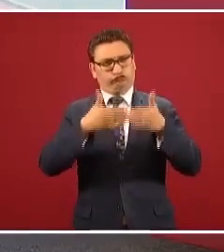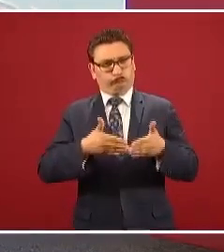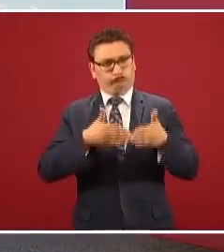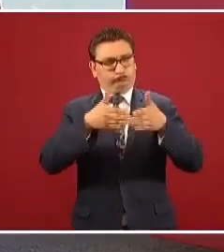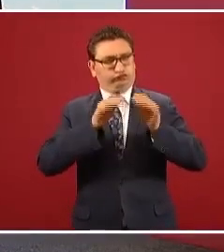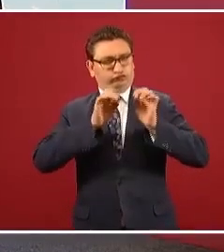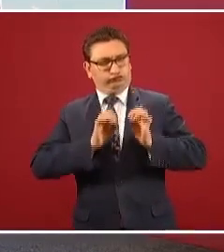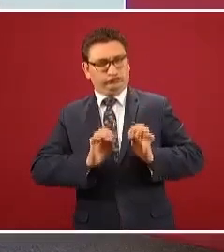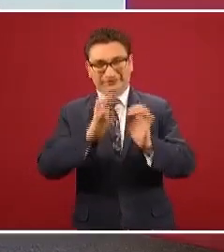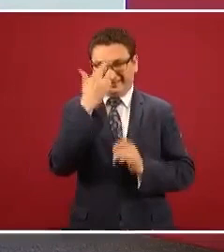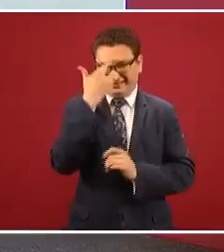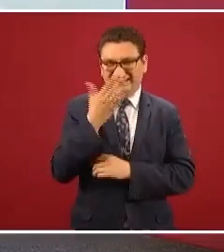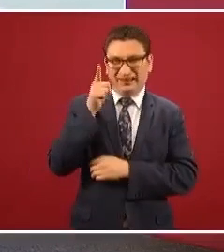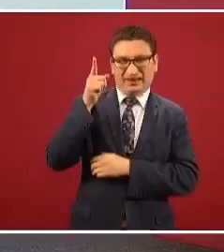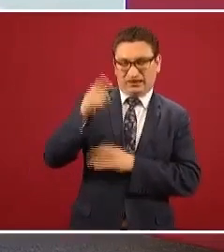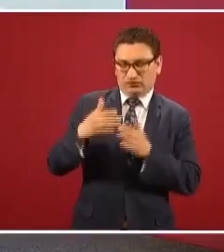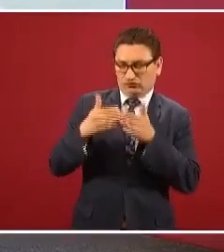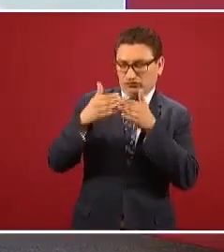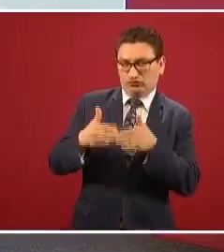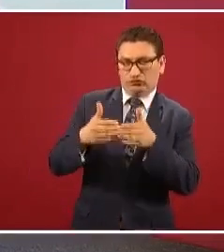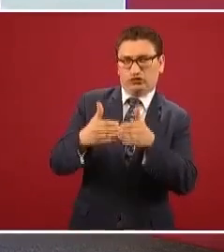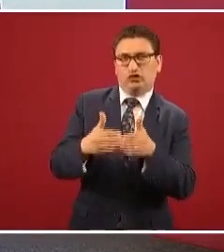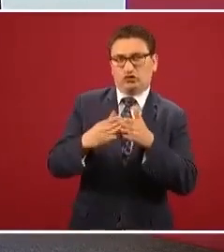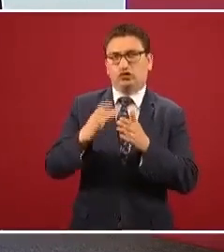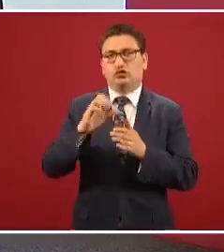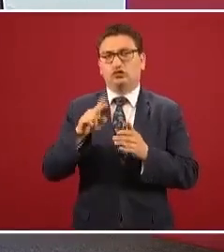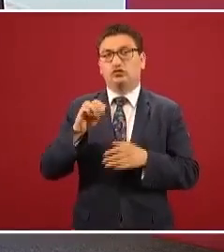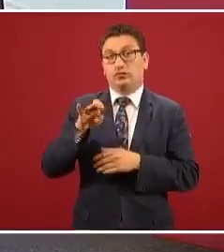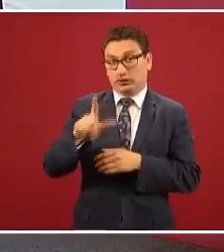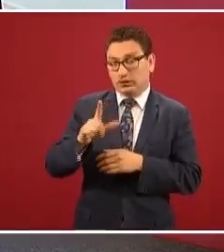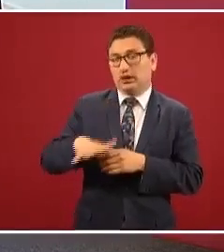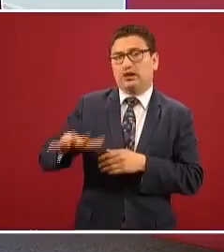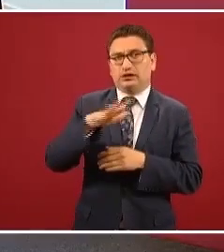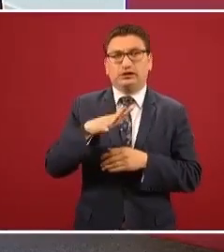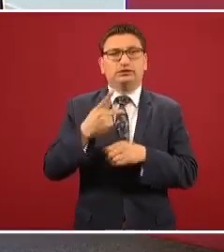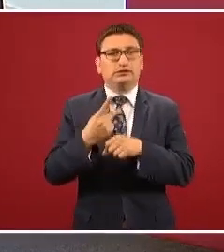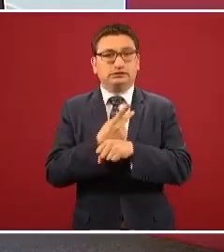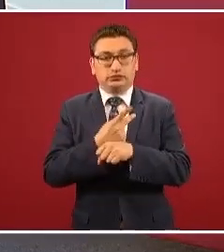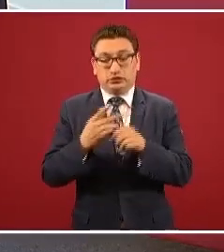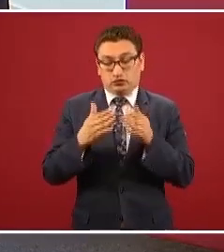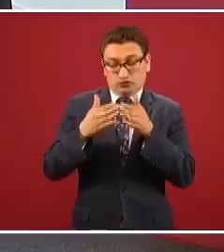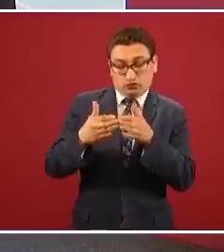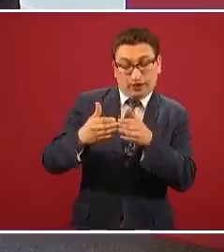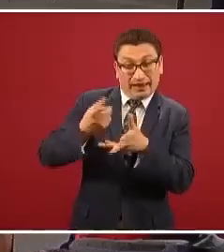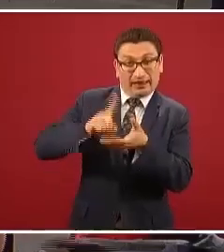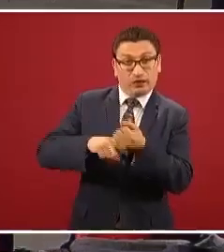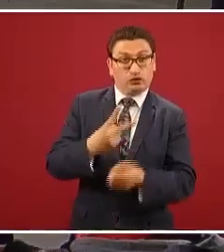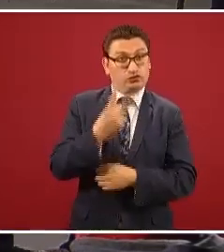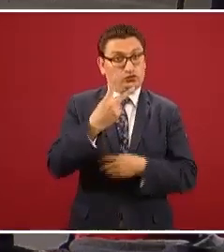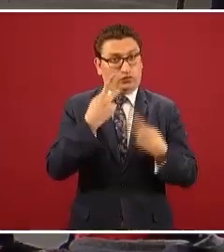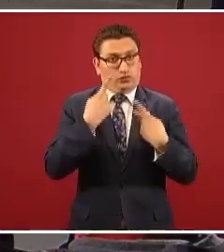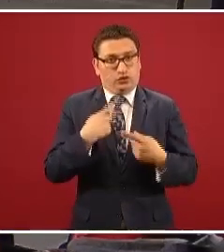estaba en las costas de Cozumel, tenía pendiente el estudio de dos individuos que estaban con